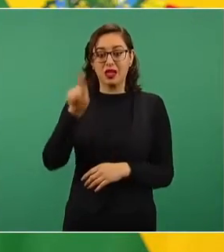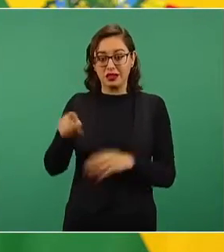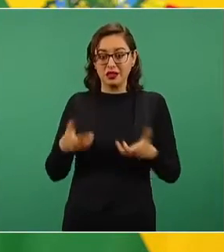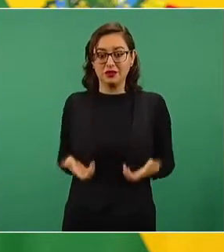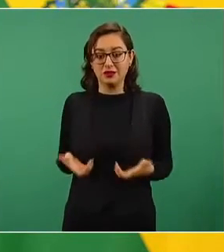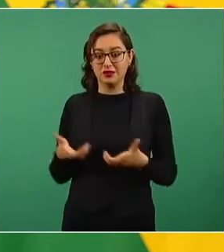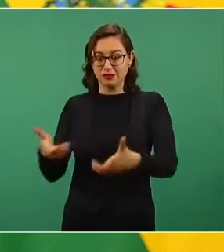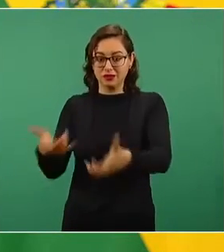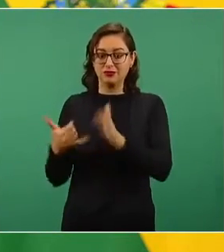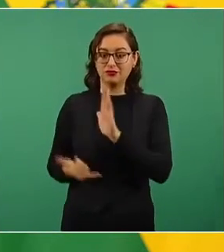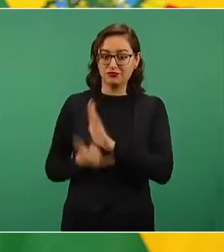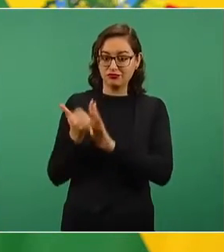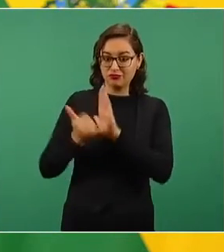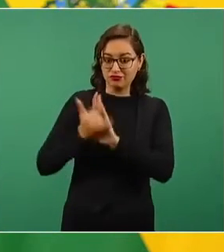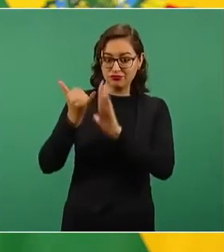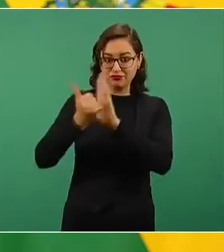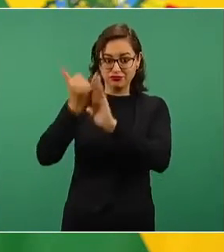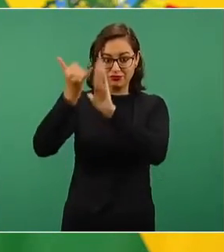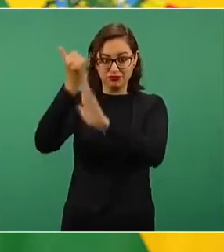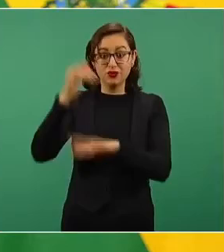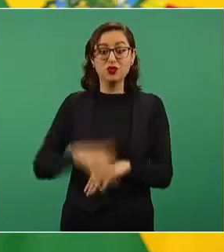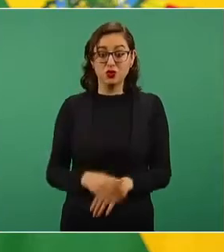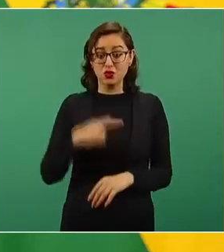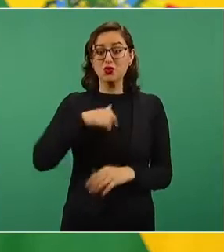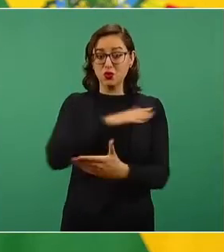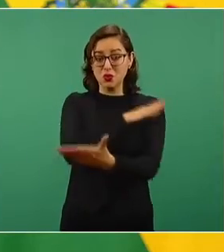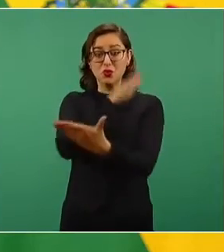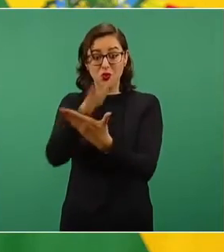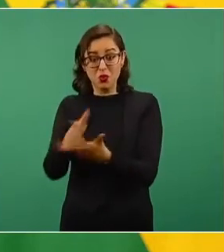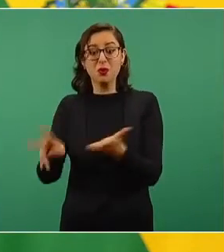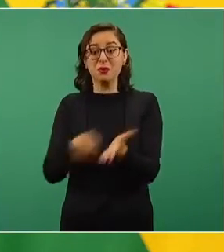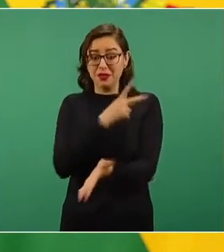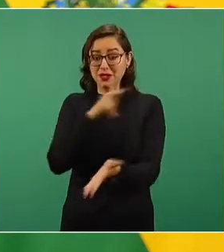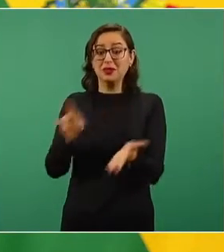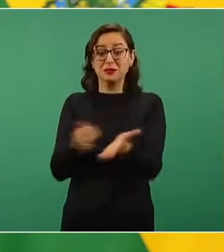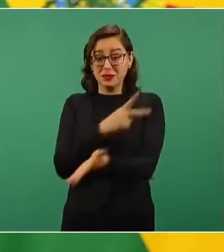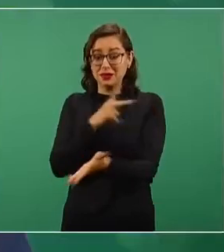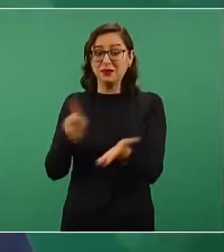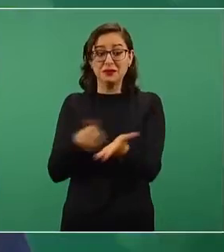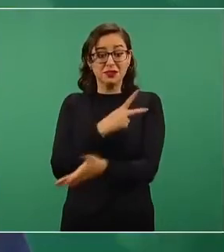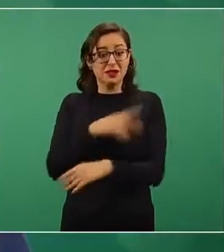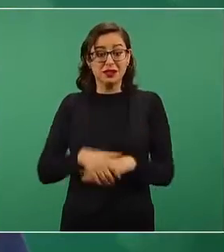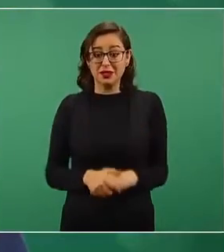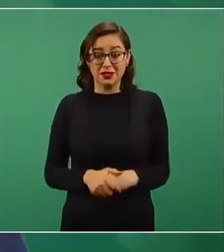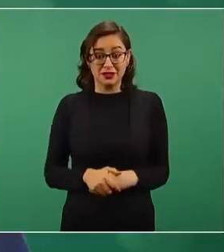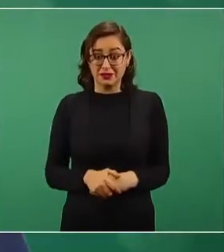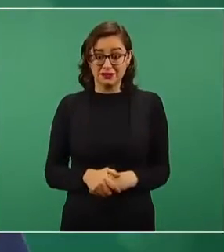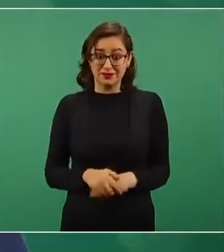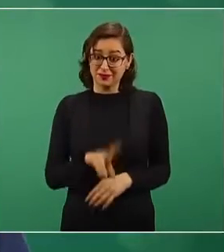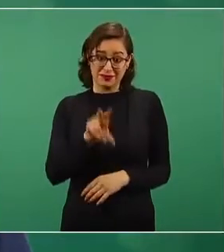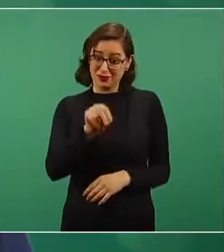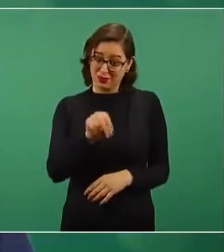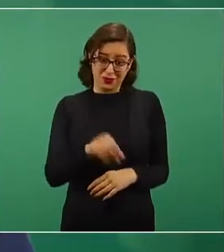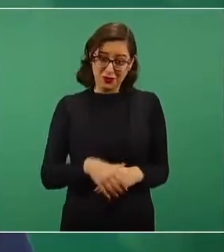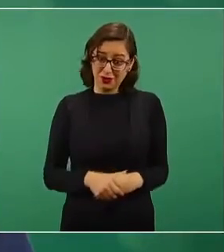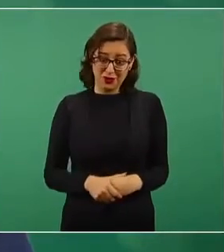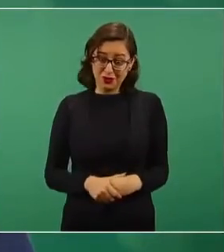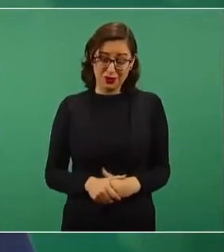caminos y constantemente estoy allá. O sea, no me